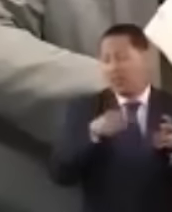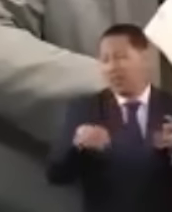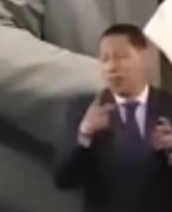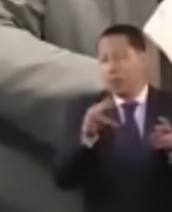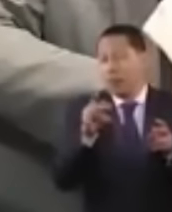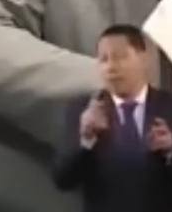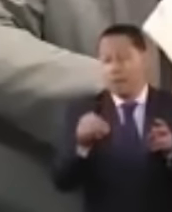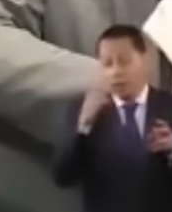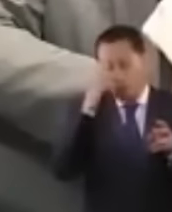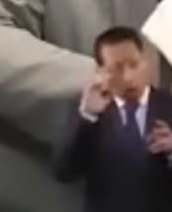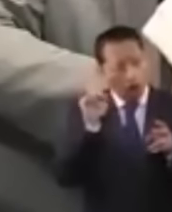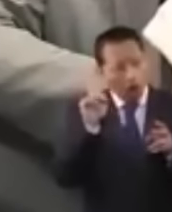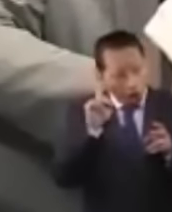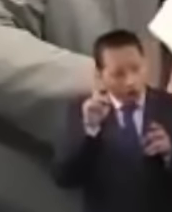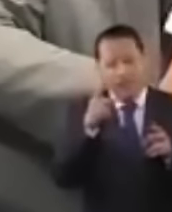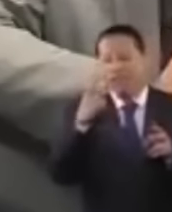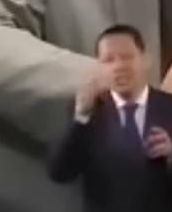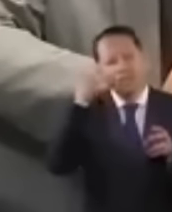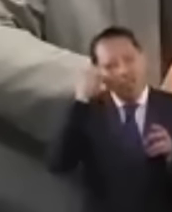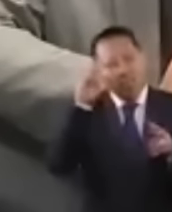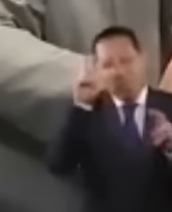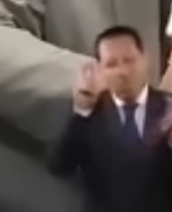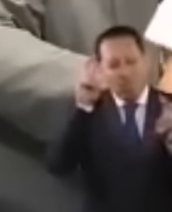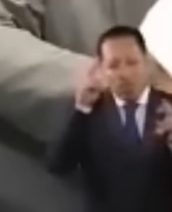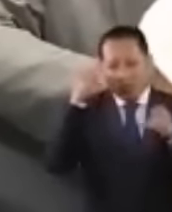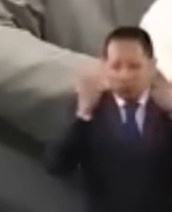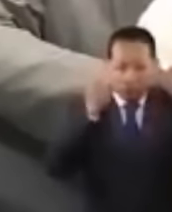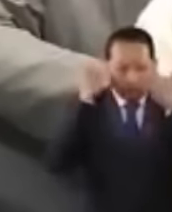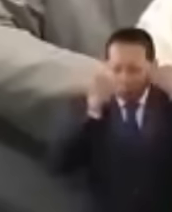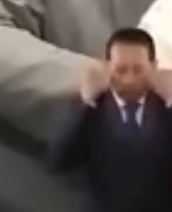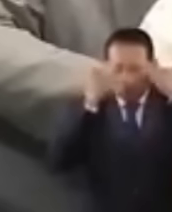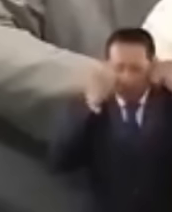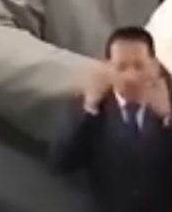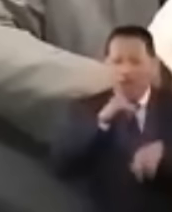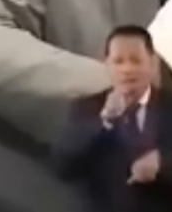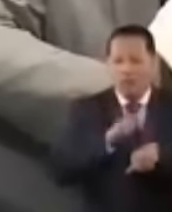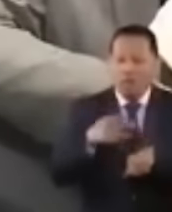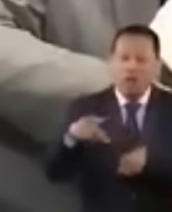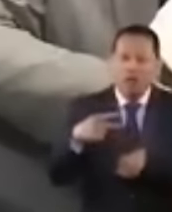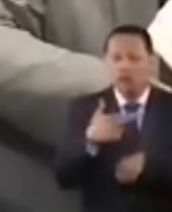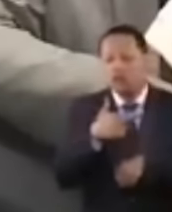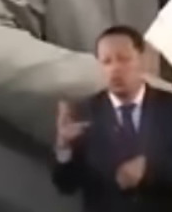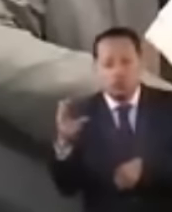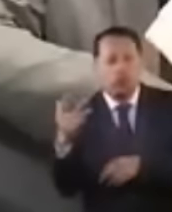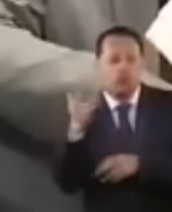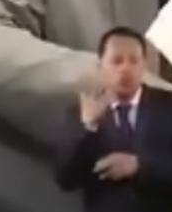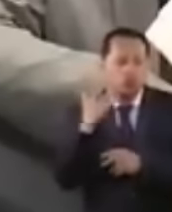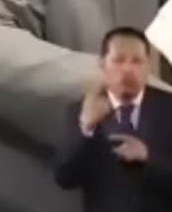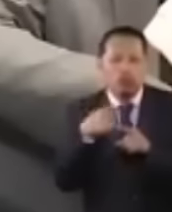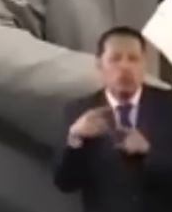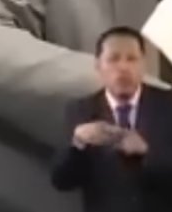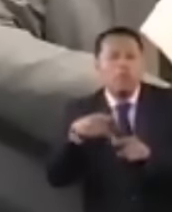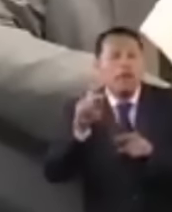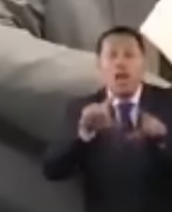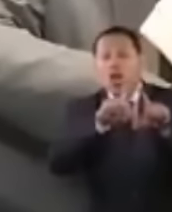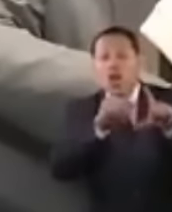reacción, que habitan en su fantasía y en su torre de marfil y en sus restaurantes exclusivos, no conocen ni el territorio, no conocen